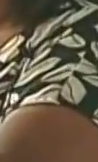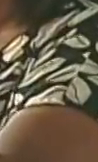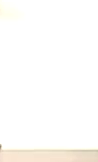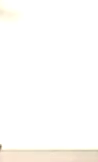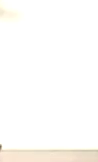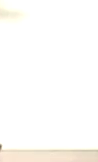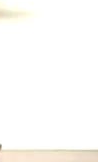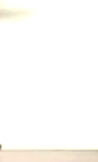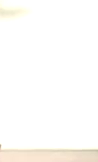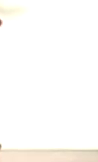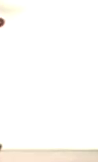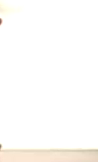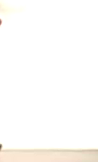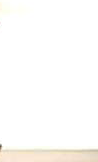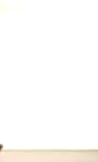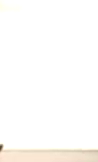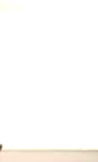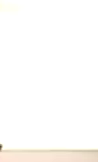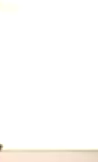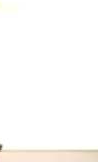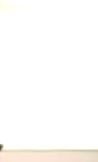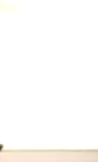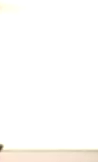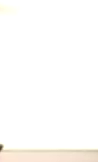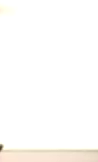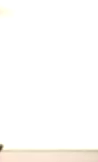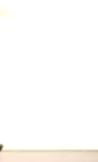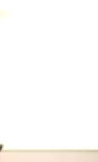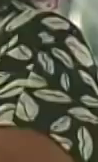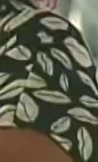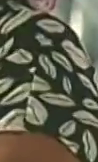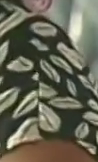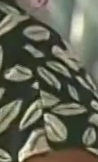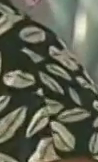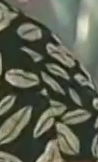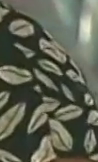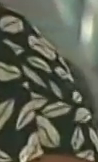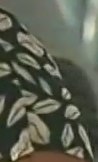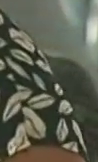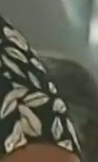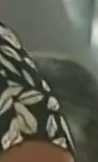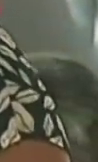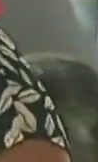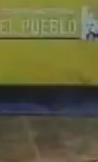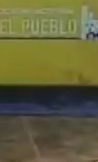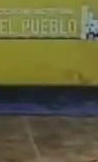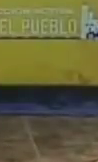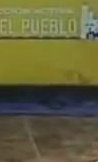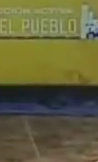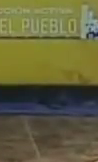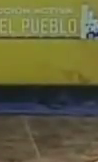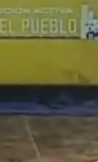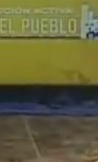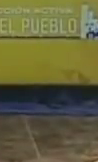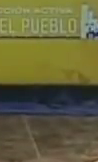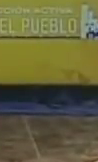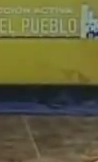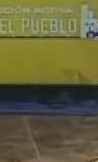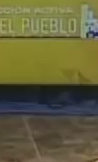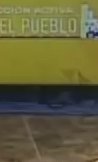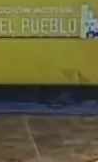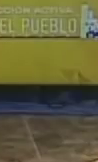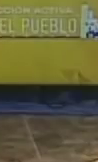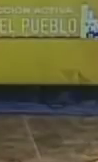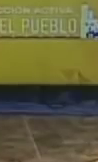flexibilidad. Ustedes tienen el mapa, pues, de la necesidad. Sí, sí, sí, señor. Sí lo tenemos. Ese mapa a mí me gustaría verlo, Dante. Es un